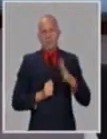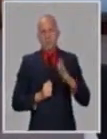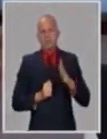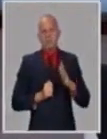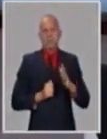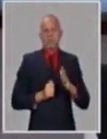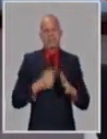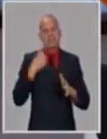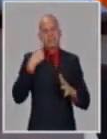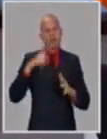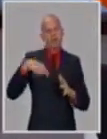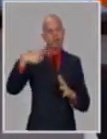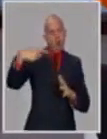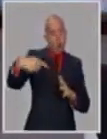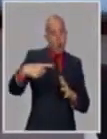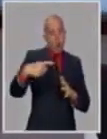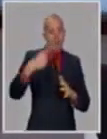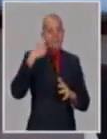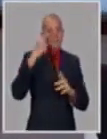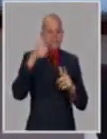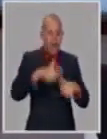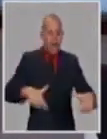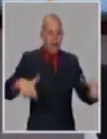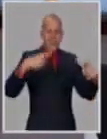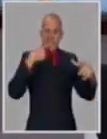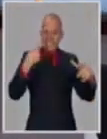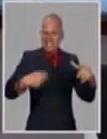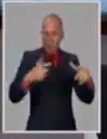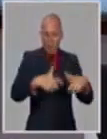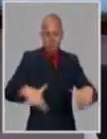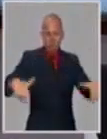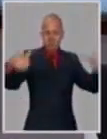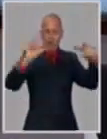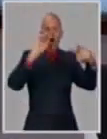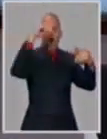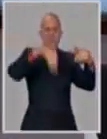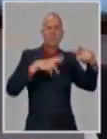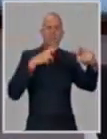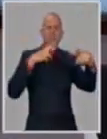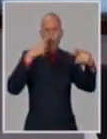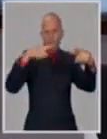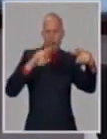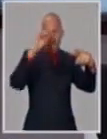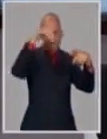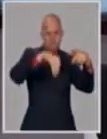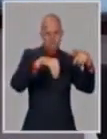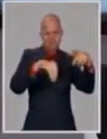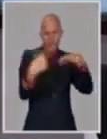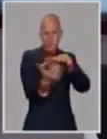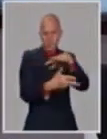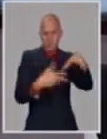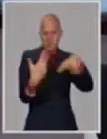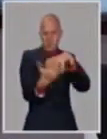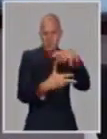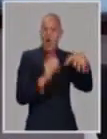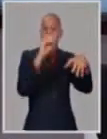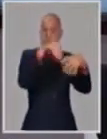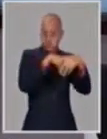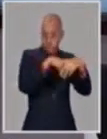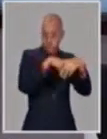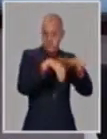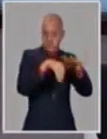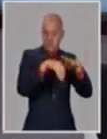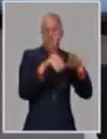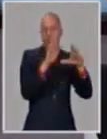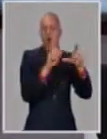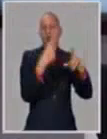de fermentación, tanto el antígeno que se obtiene en levadura, que se hace en el Centro de Ingeniería Genética y Biotecnología, como